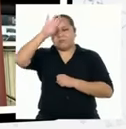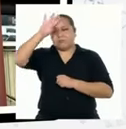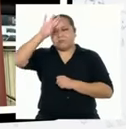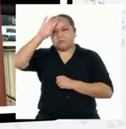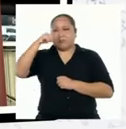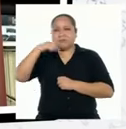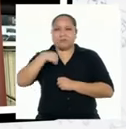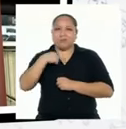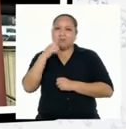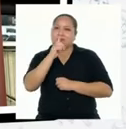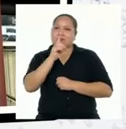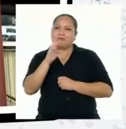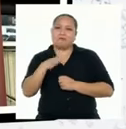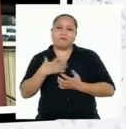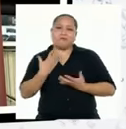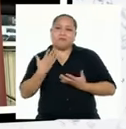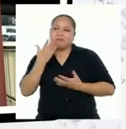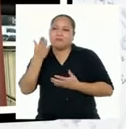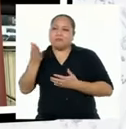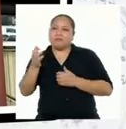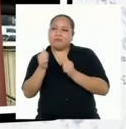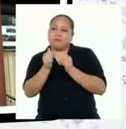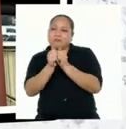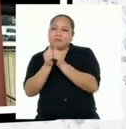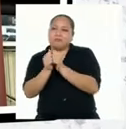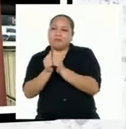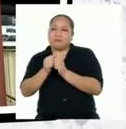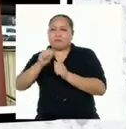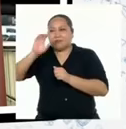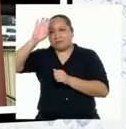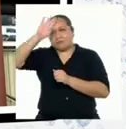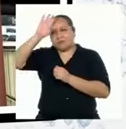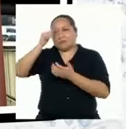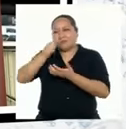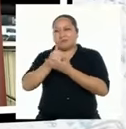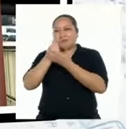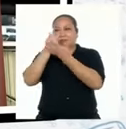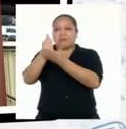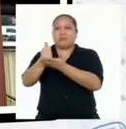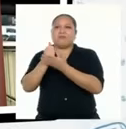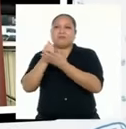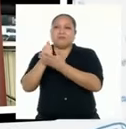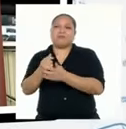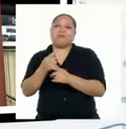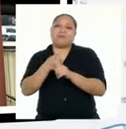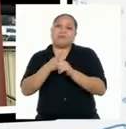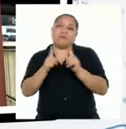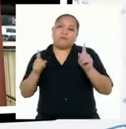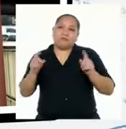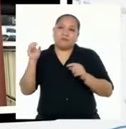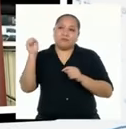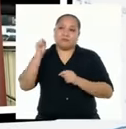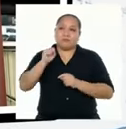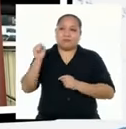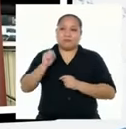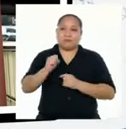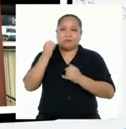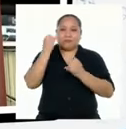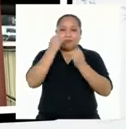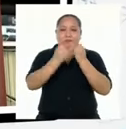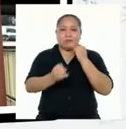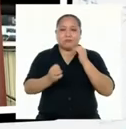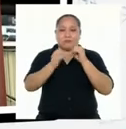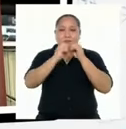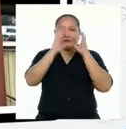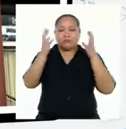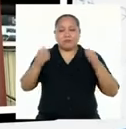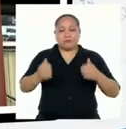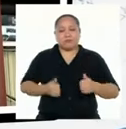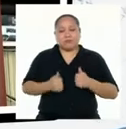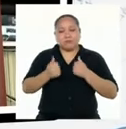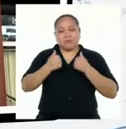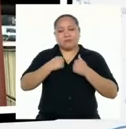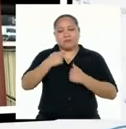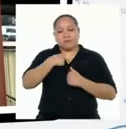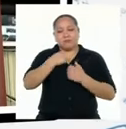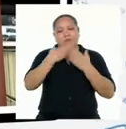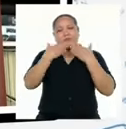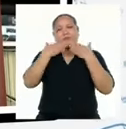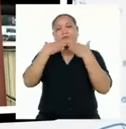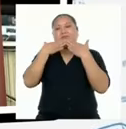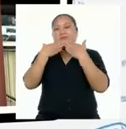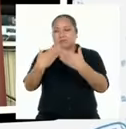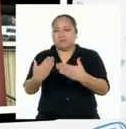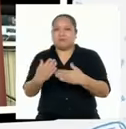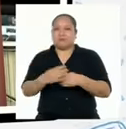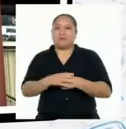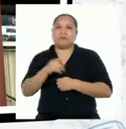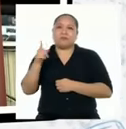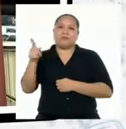es que yo no pude estar en el transcurso de su enfermedad ayudándolo, pero al menos pude estar en su último día de vida, y eso agradezco mucho, y